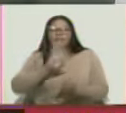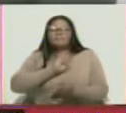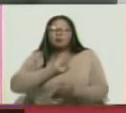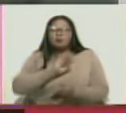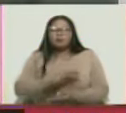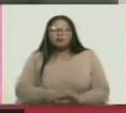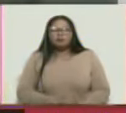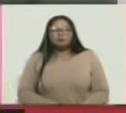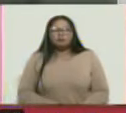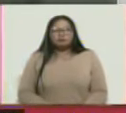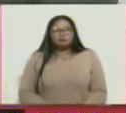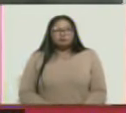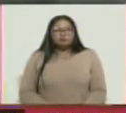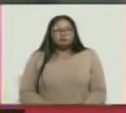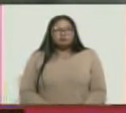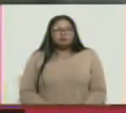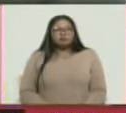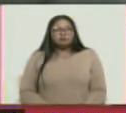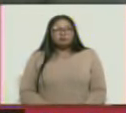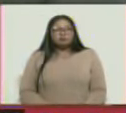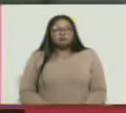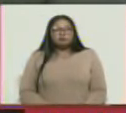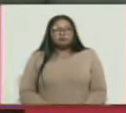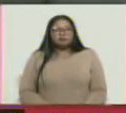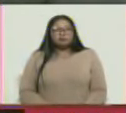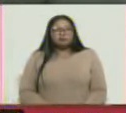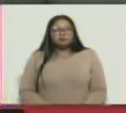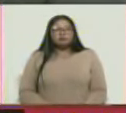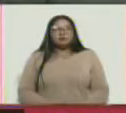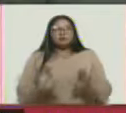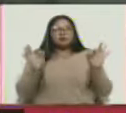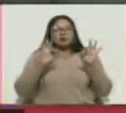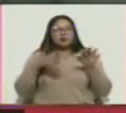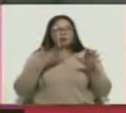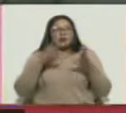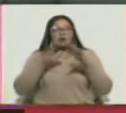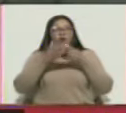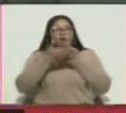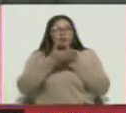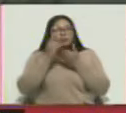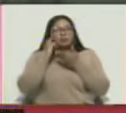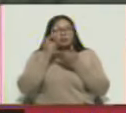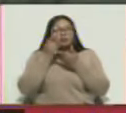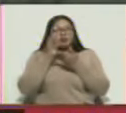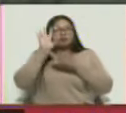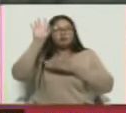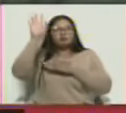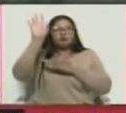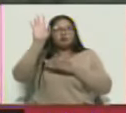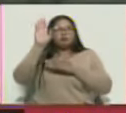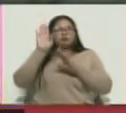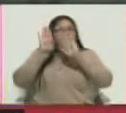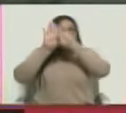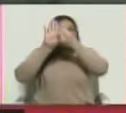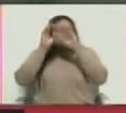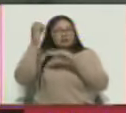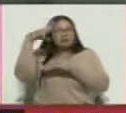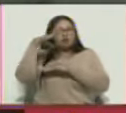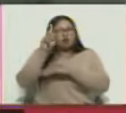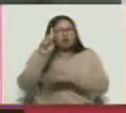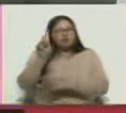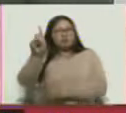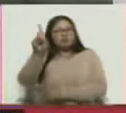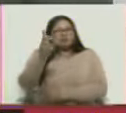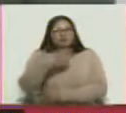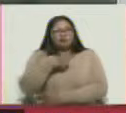al sionismo, ¿okay? Pero nadie puede esconder el sol con la palma de su mano. El nivel